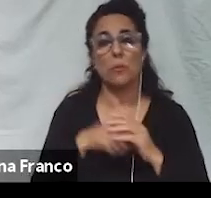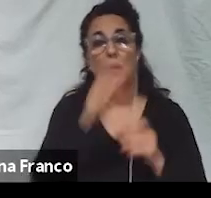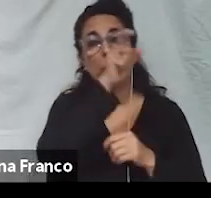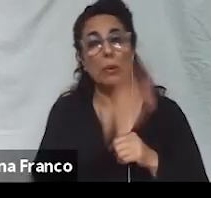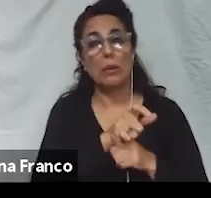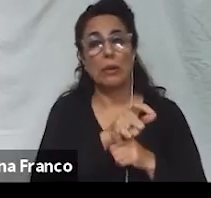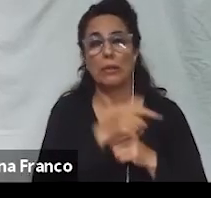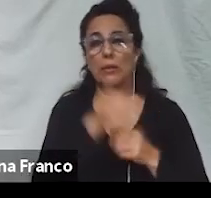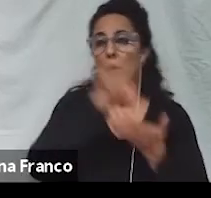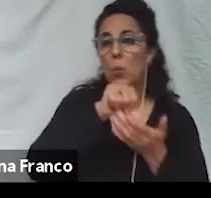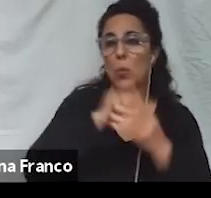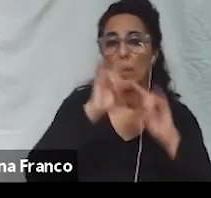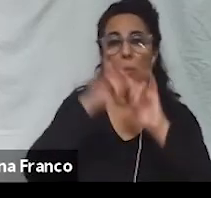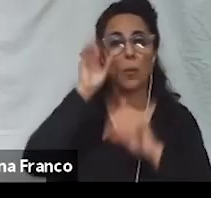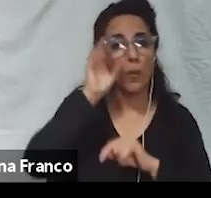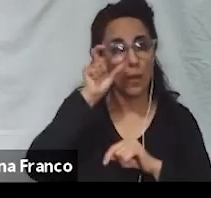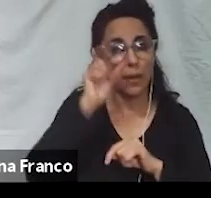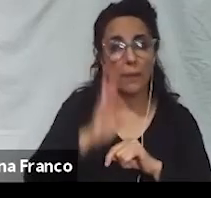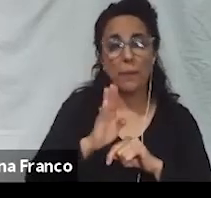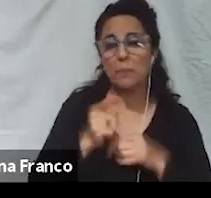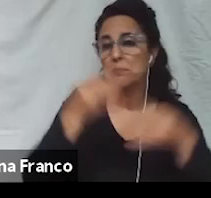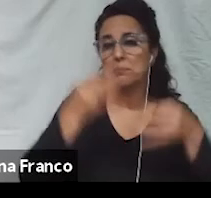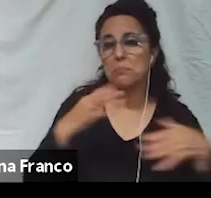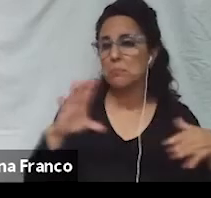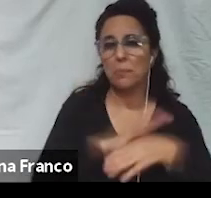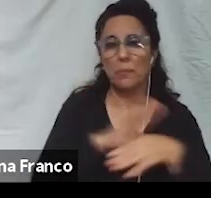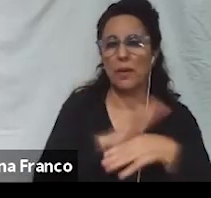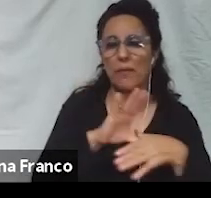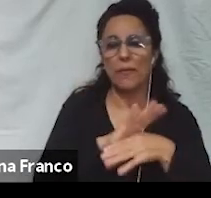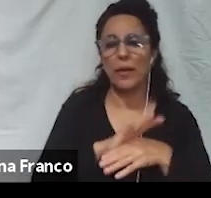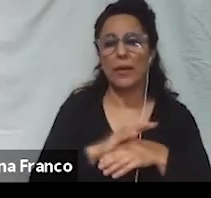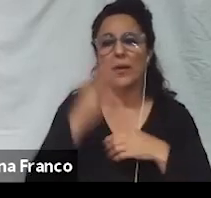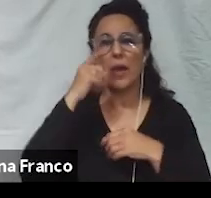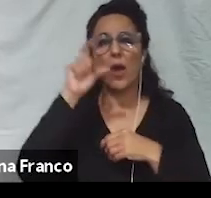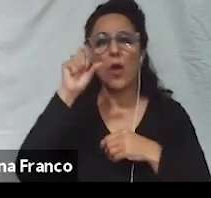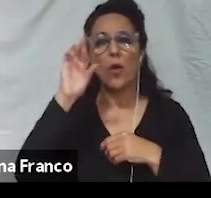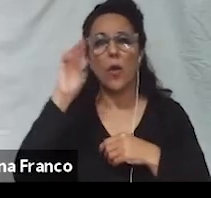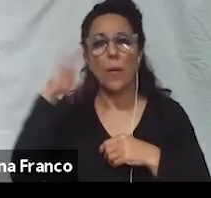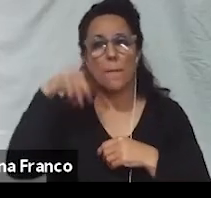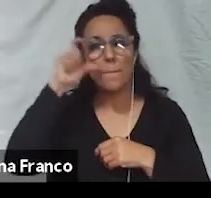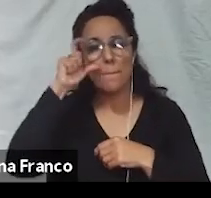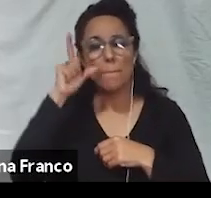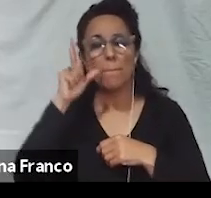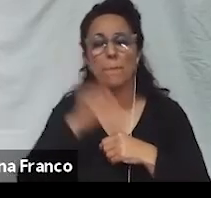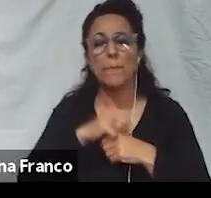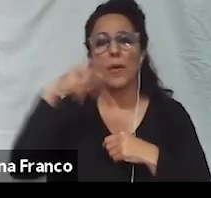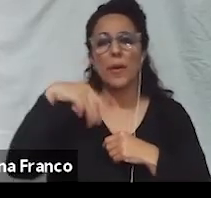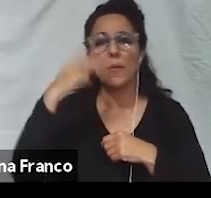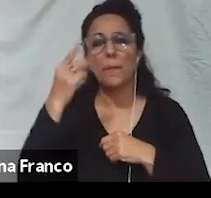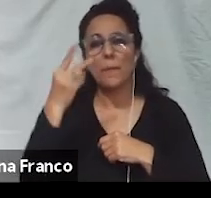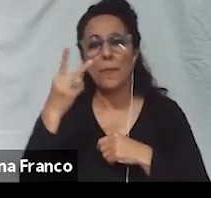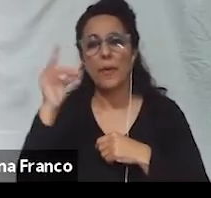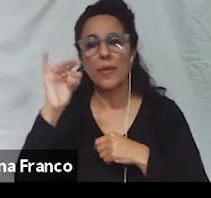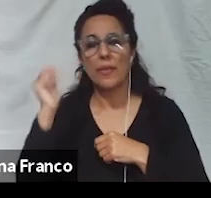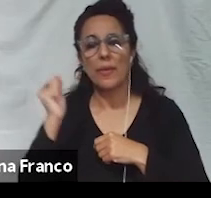sitio funcionaba perfectamente en la combinación Chrome-NVDA, estaba perfecto, pero cuando lo